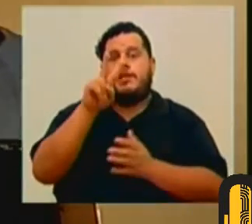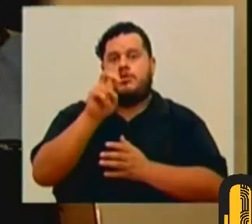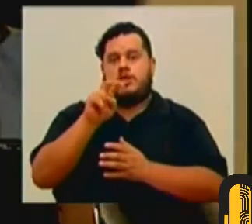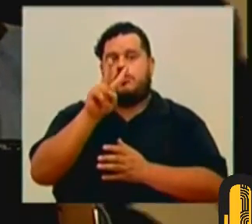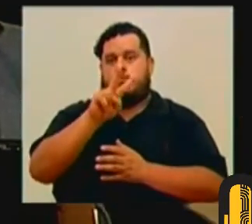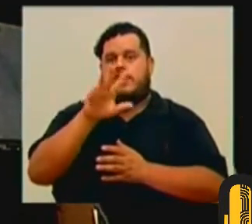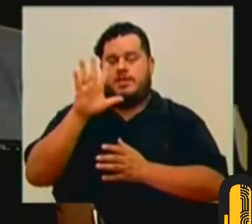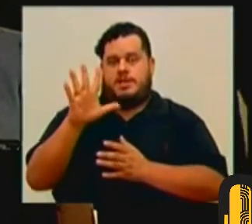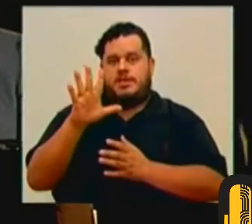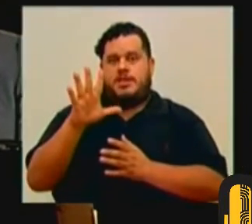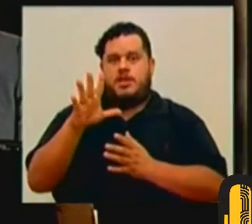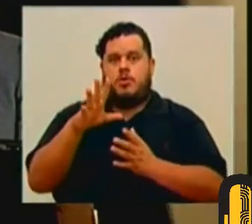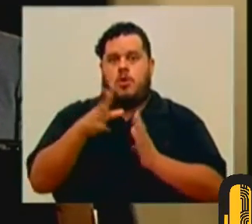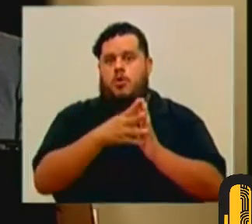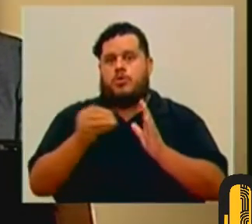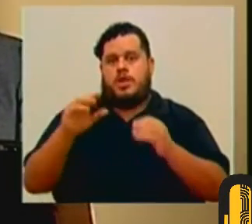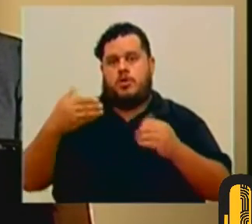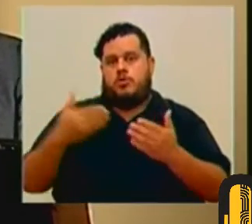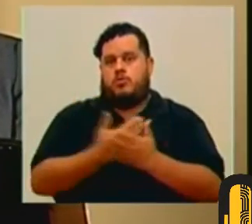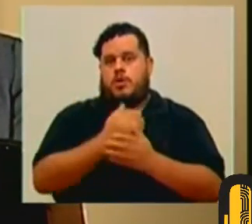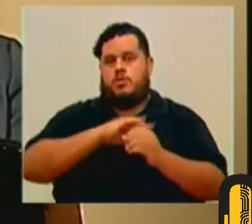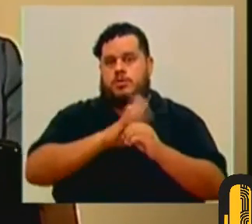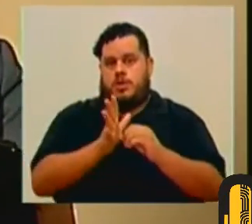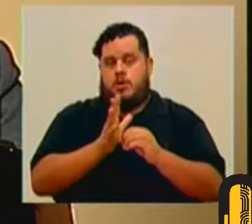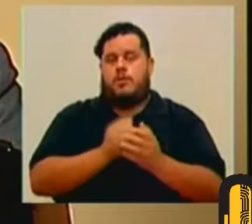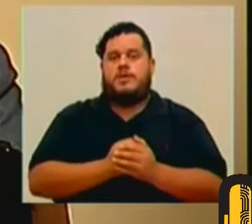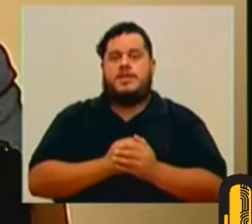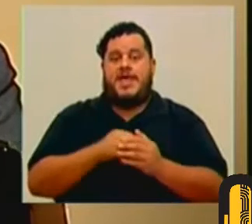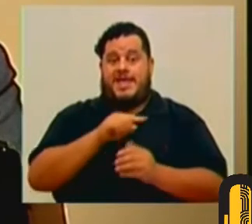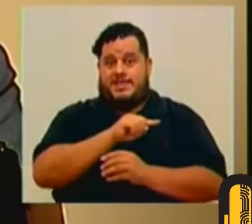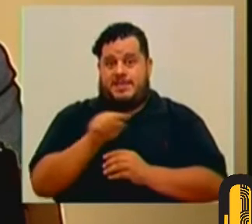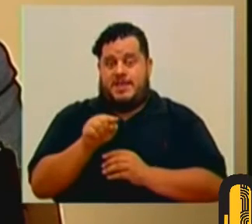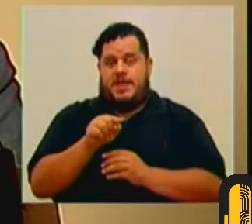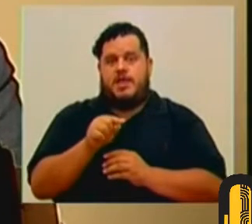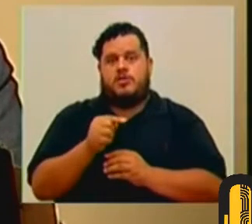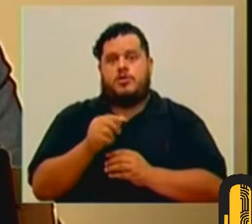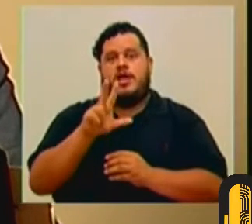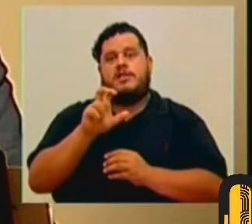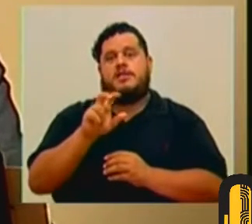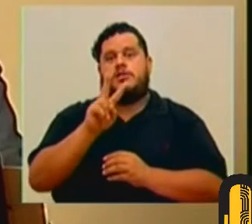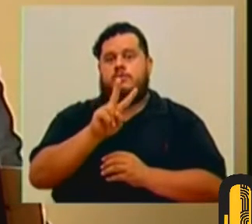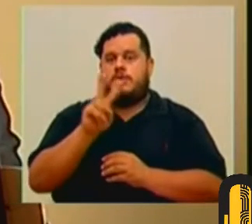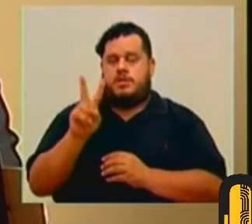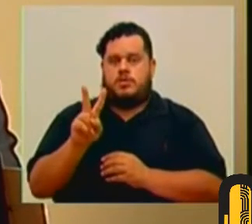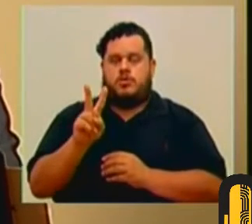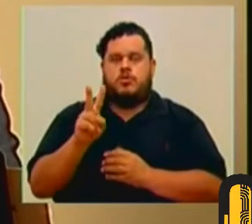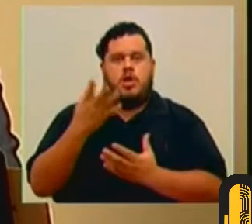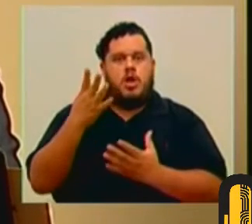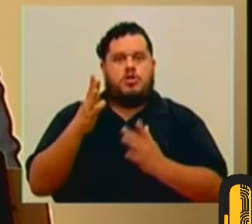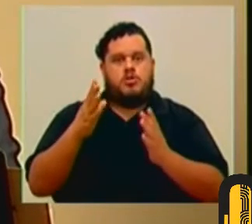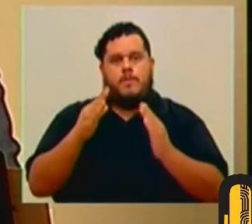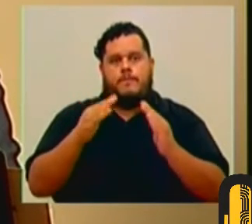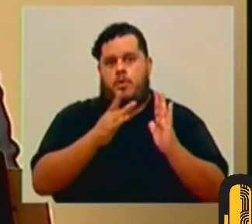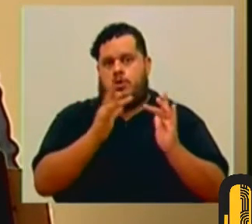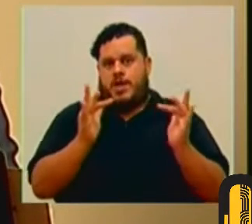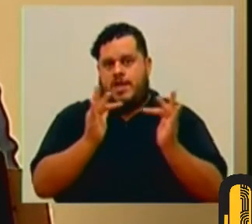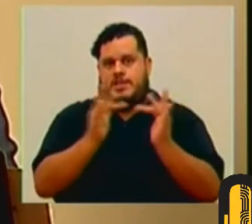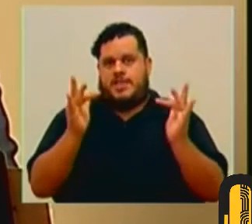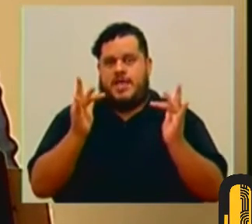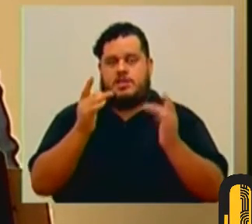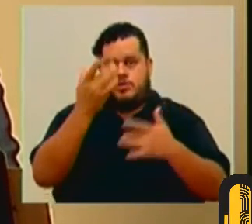1.225 casos nuevos de COVID-19, de los cuales 322 son por nexo epidemiológico,